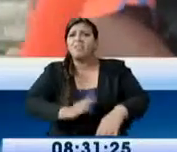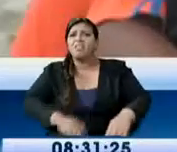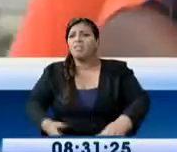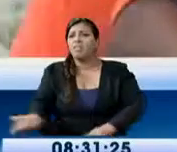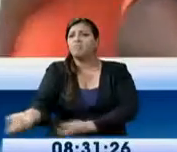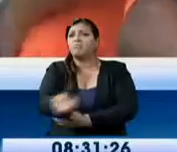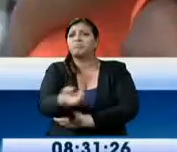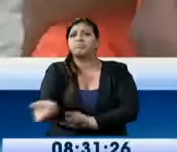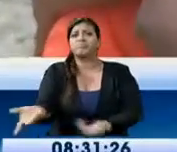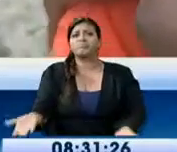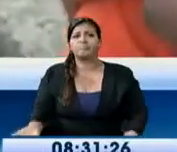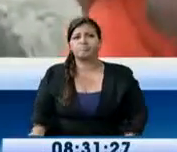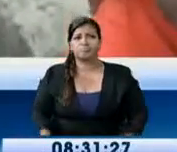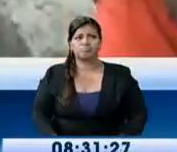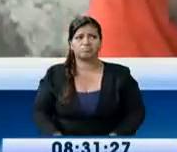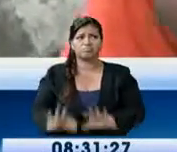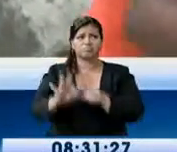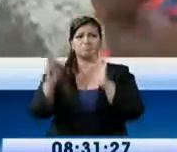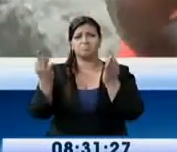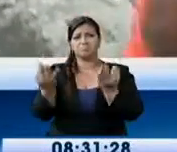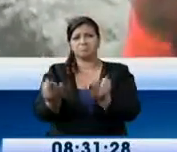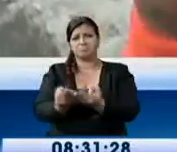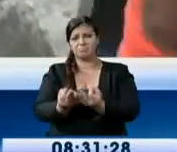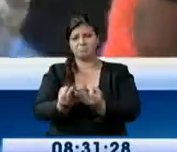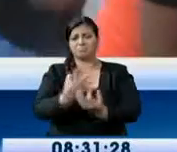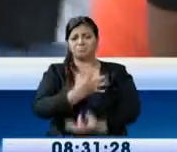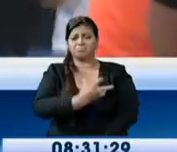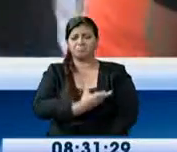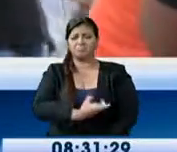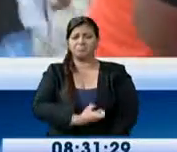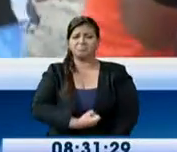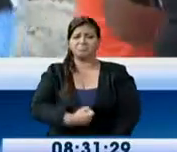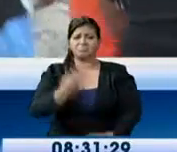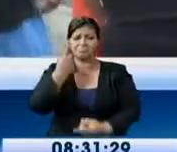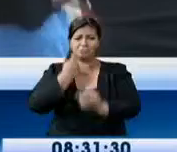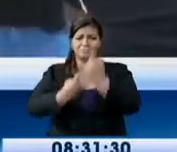este domicilio. No podían creer lo que les había sucedido.